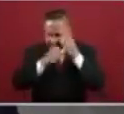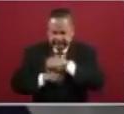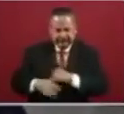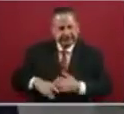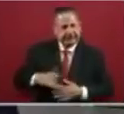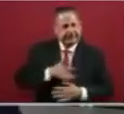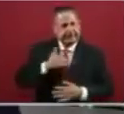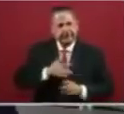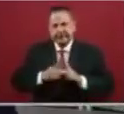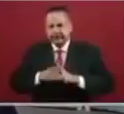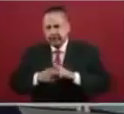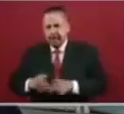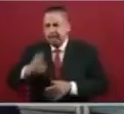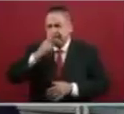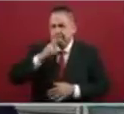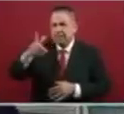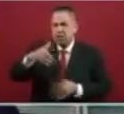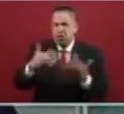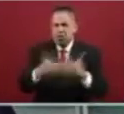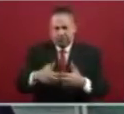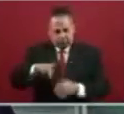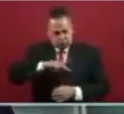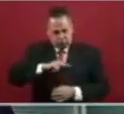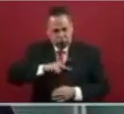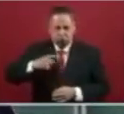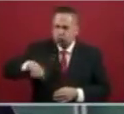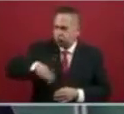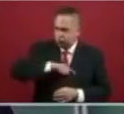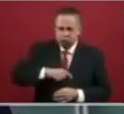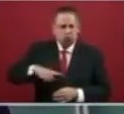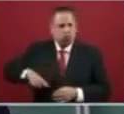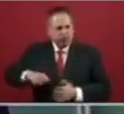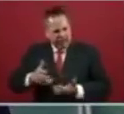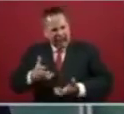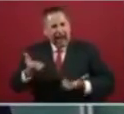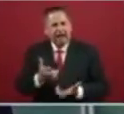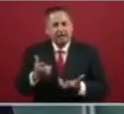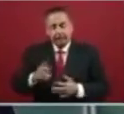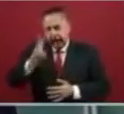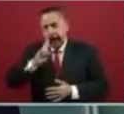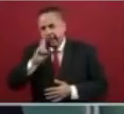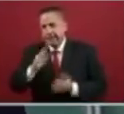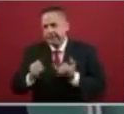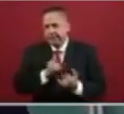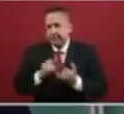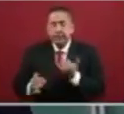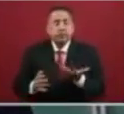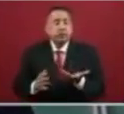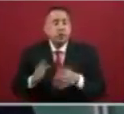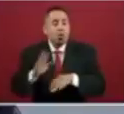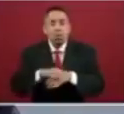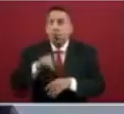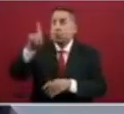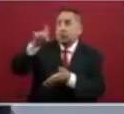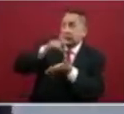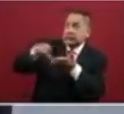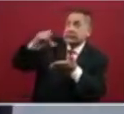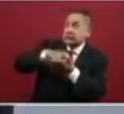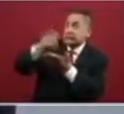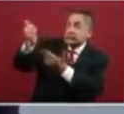análisis de costo-beneficio, porque en la compra de las